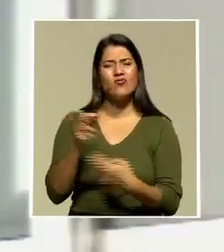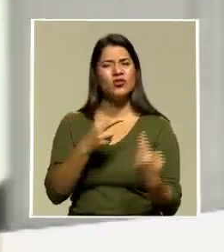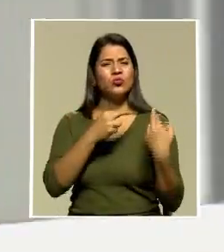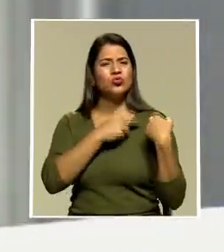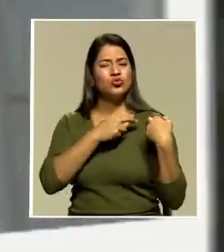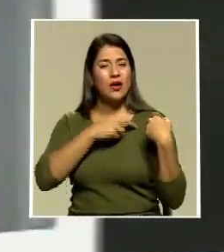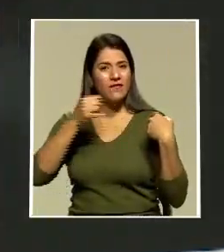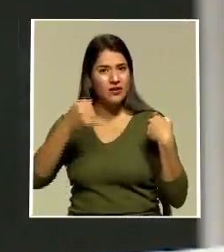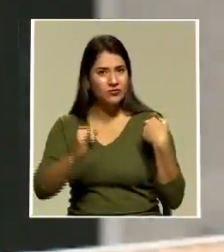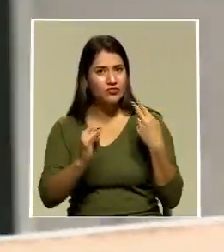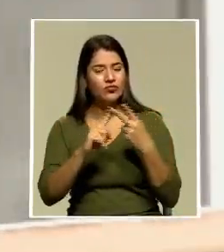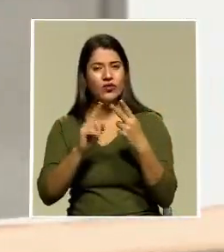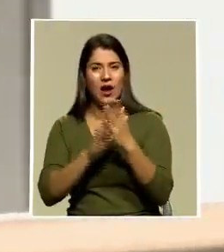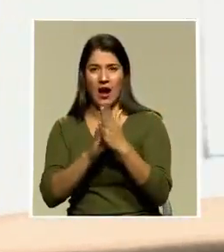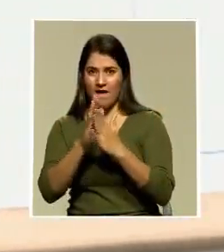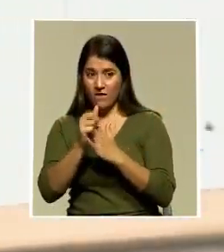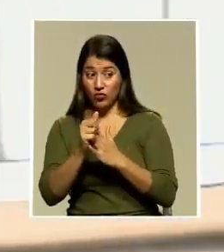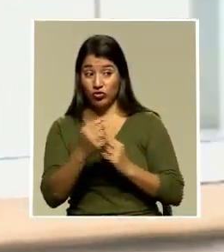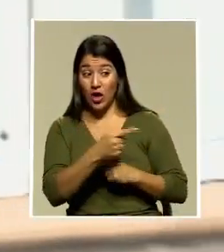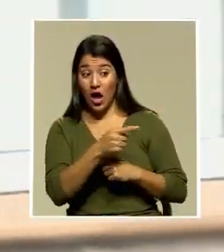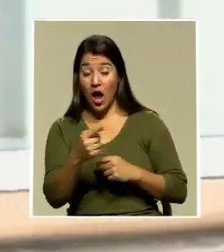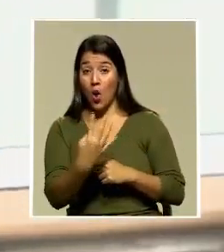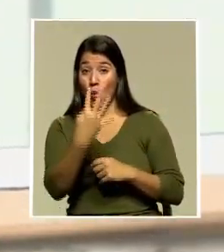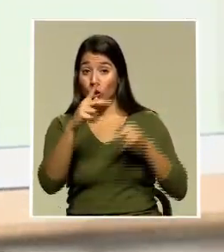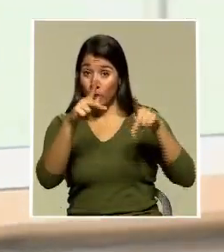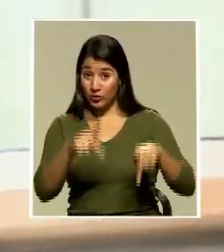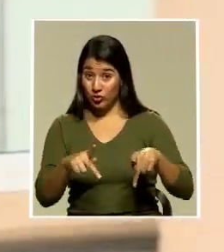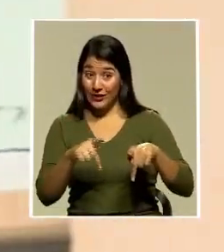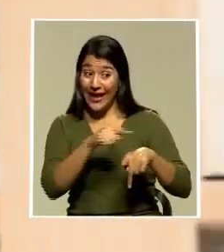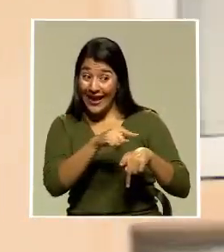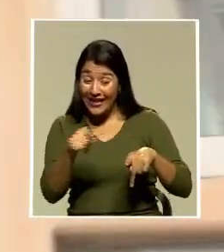aparentemente, para el momento de los hechos, eran menores de edad.